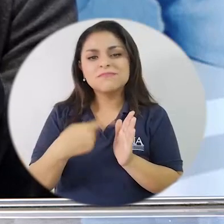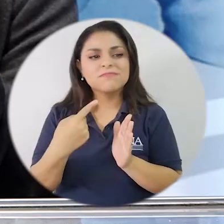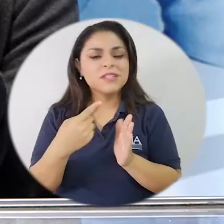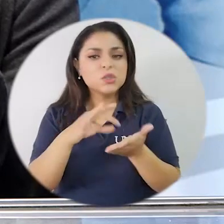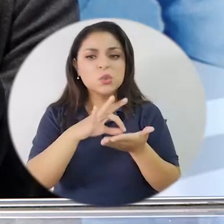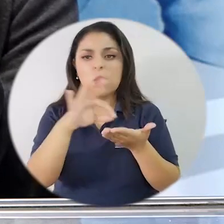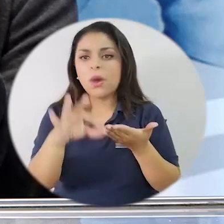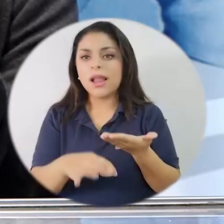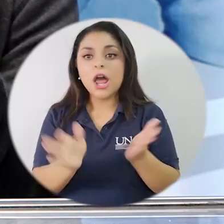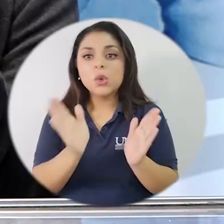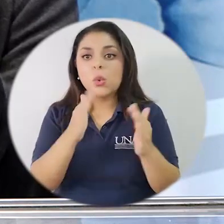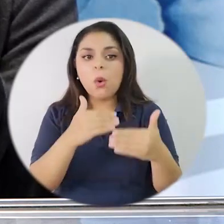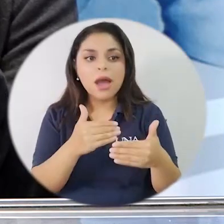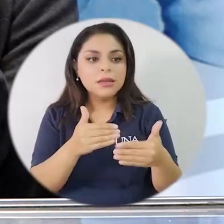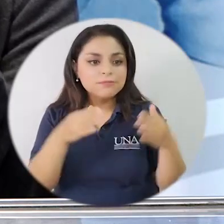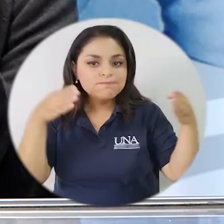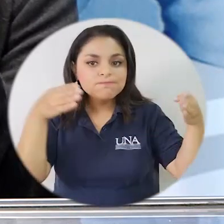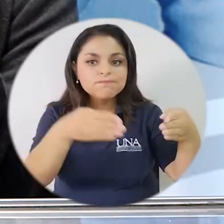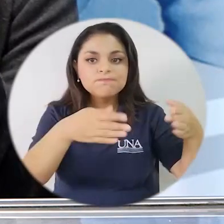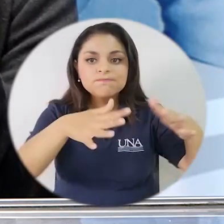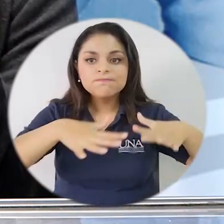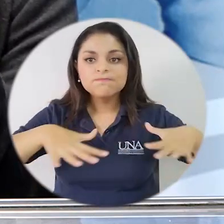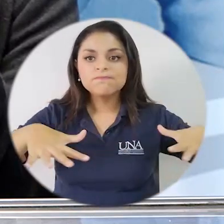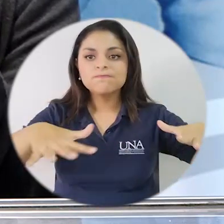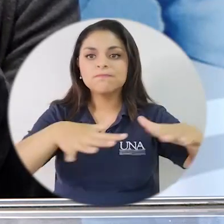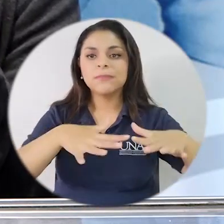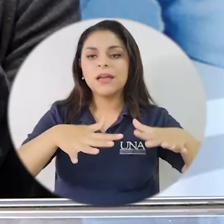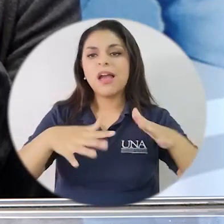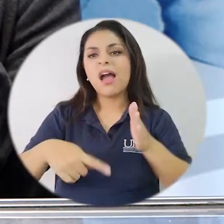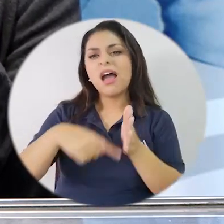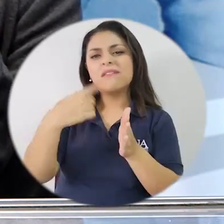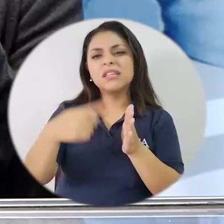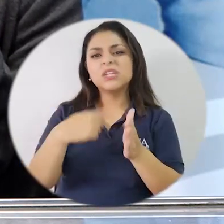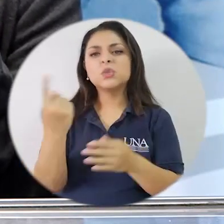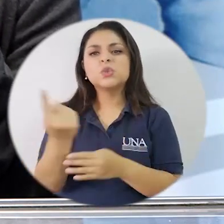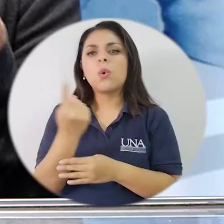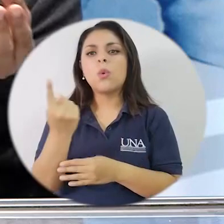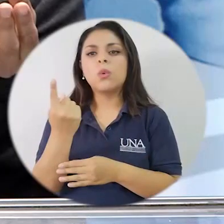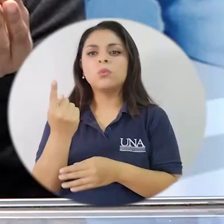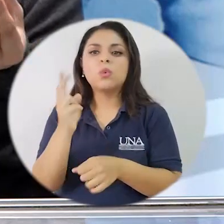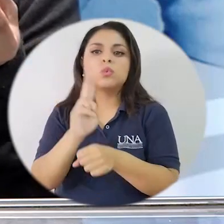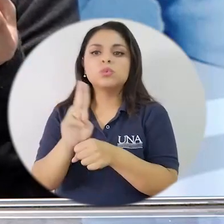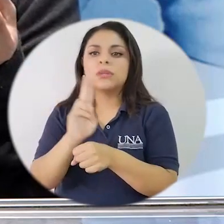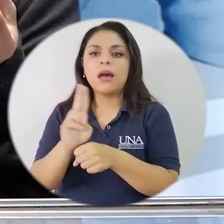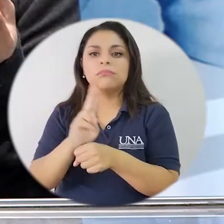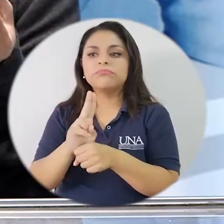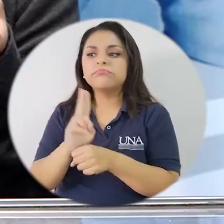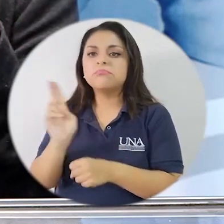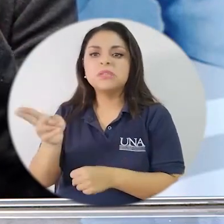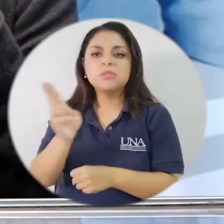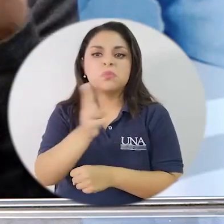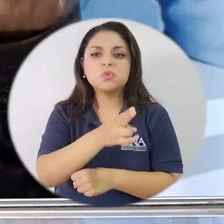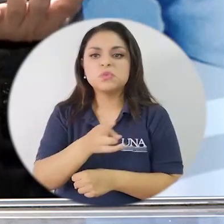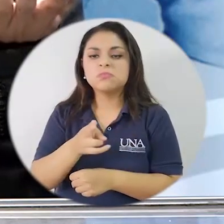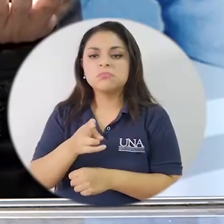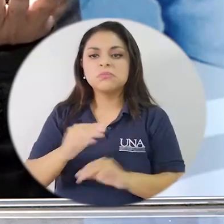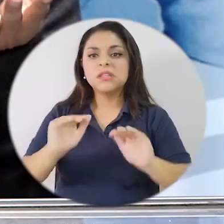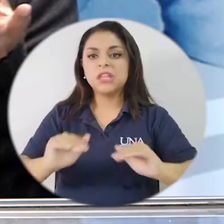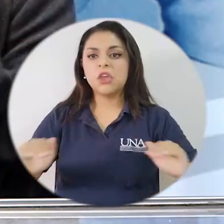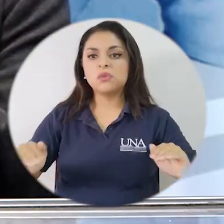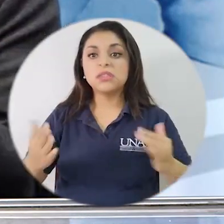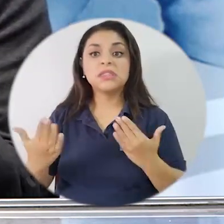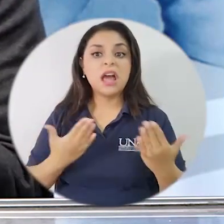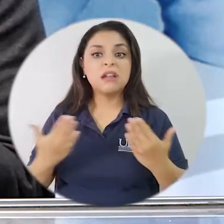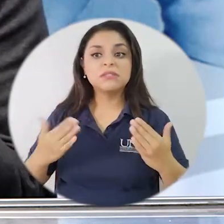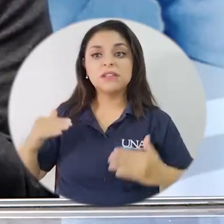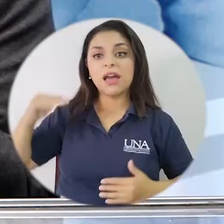limitan los espacios o los centros educativos no limitan los espacios, y a veces solo lo utilizan los mismos niños. Quizás los más grandes